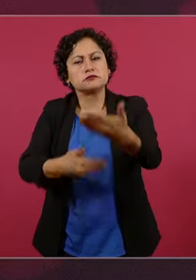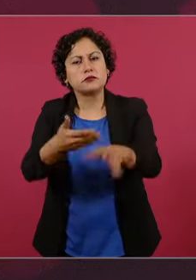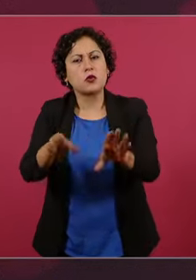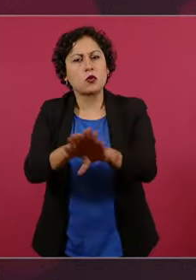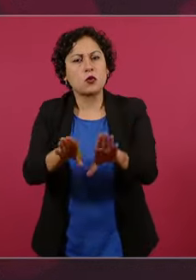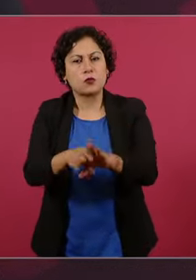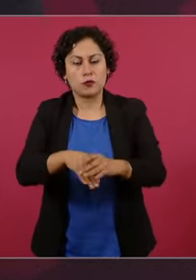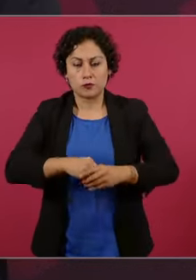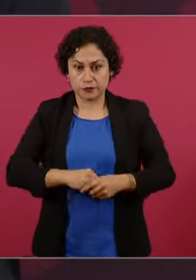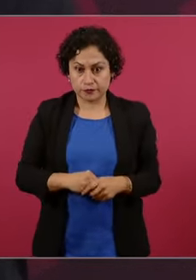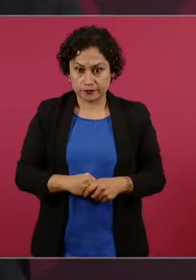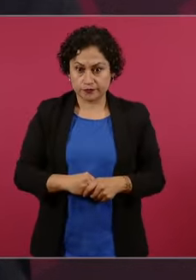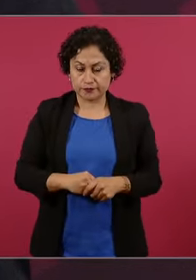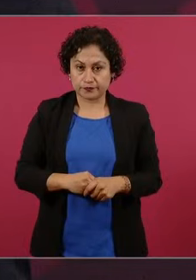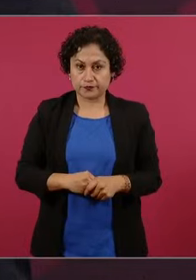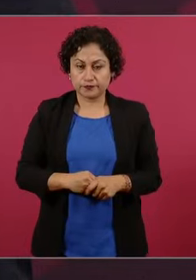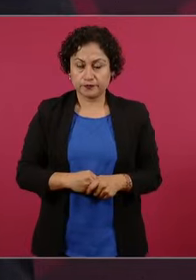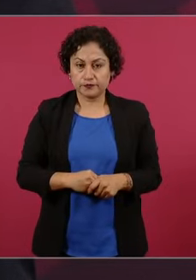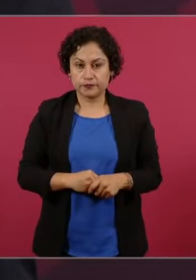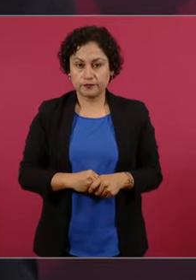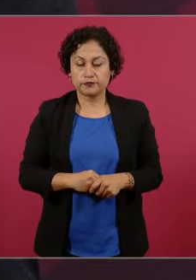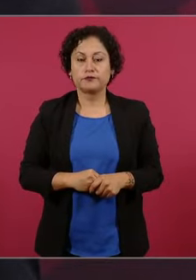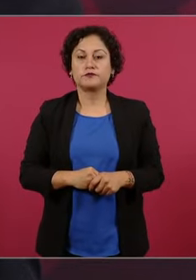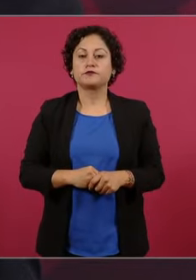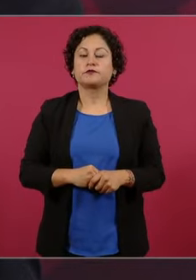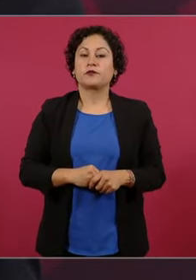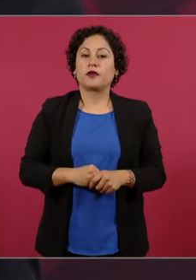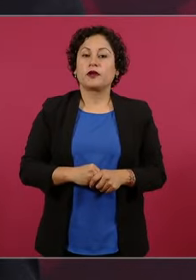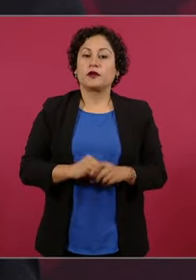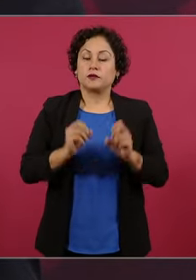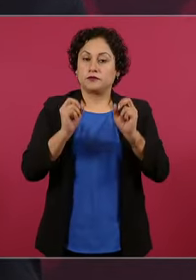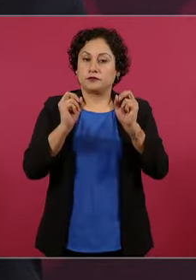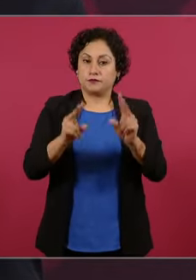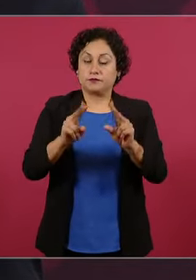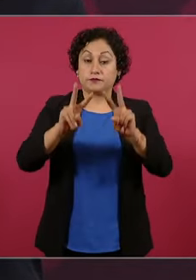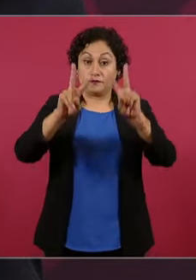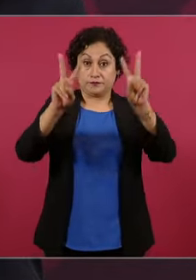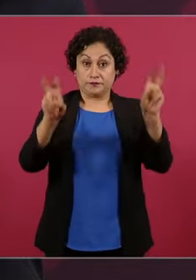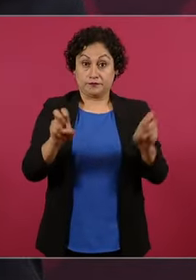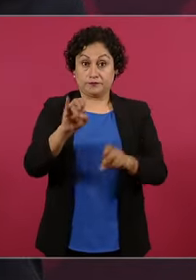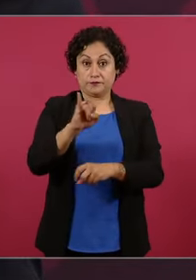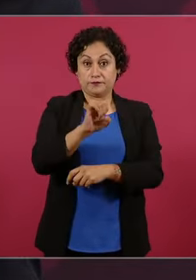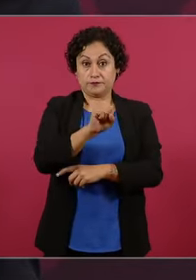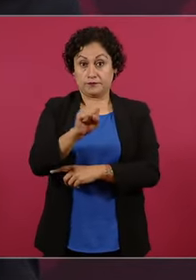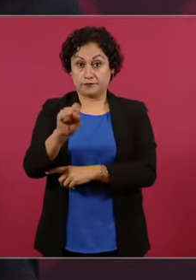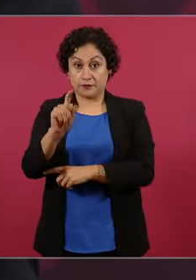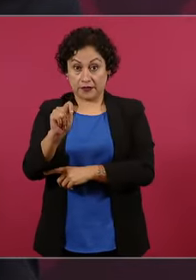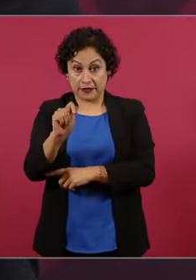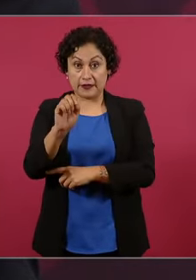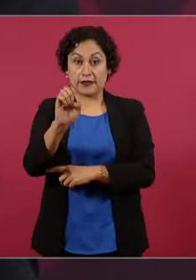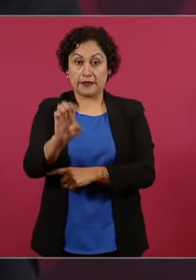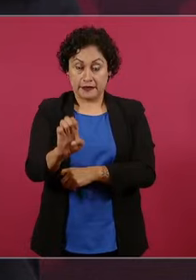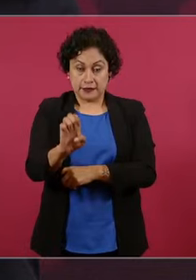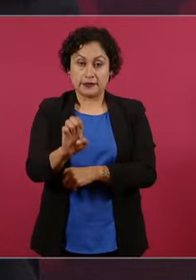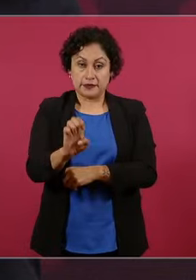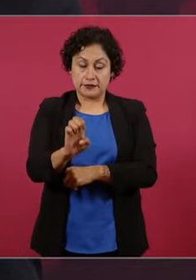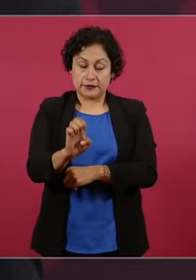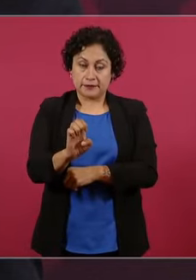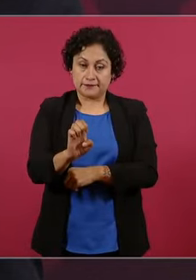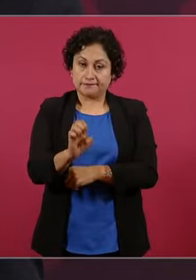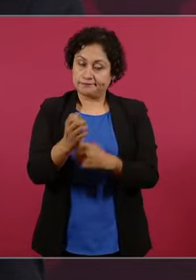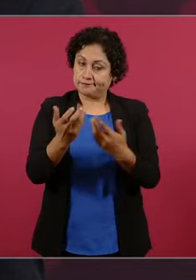Bueno, acerca de lo del ISSSTE, es importante también dar a